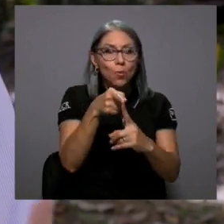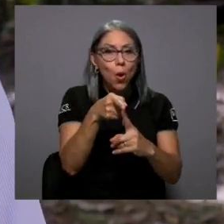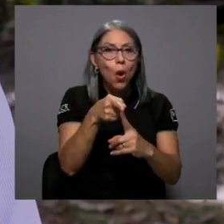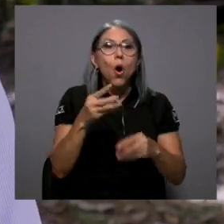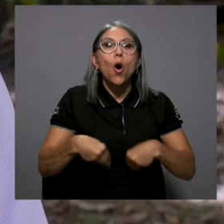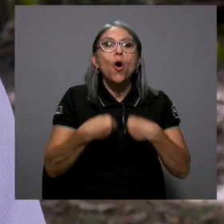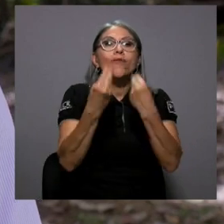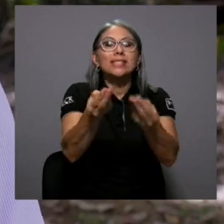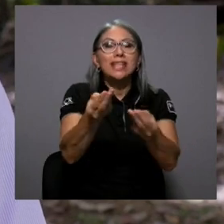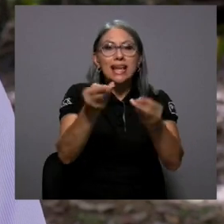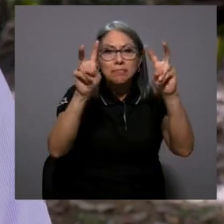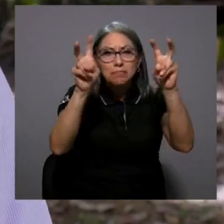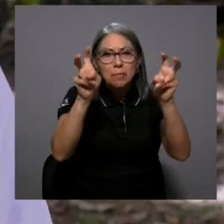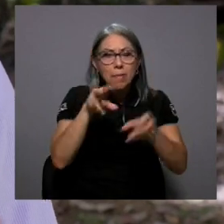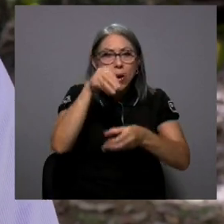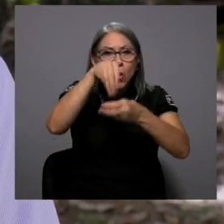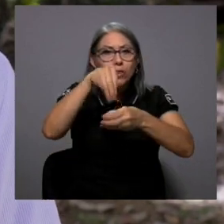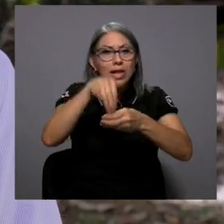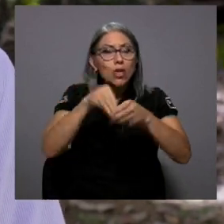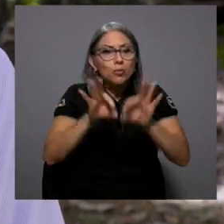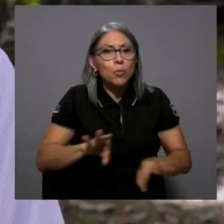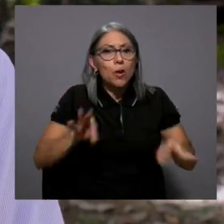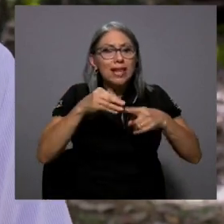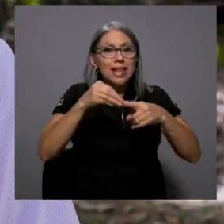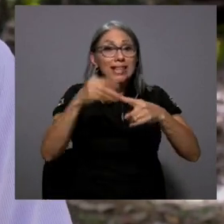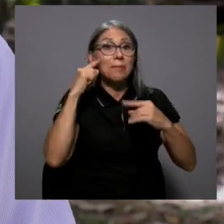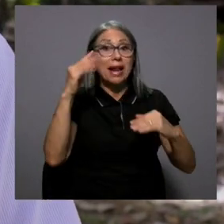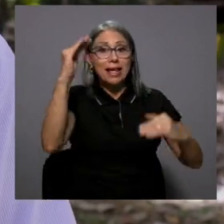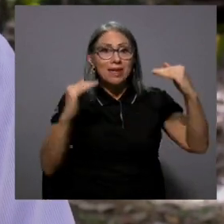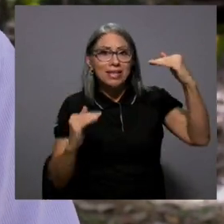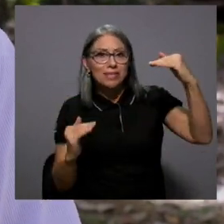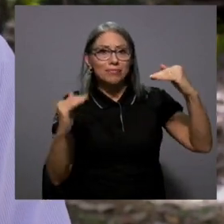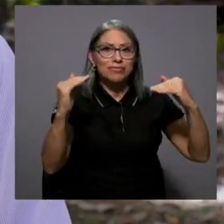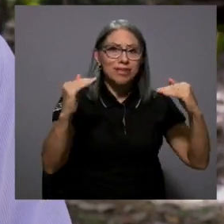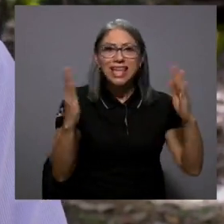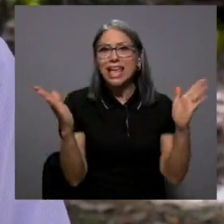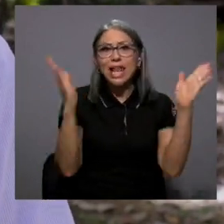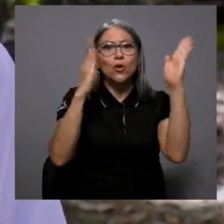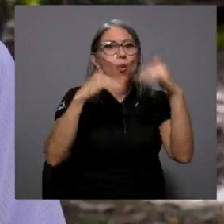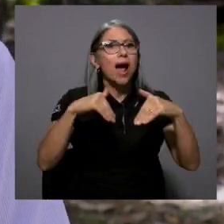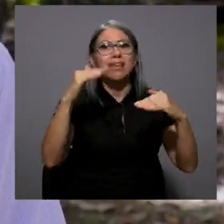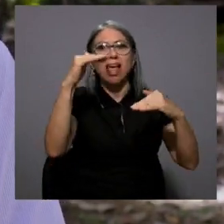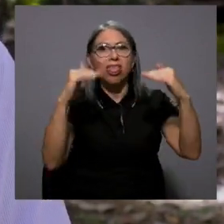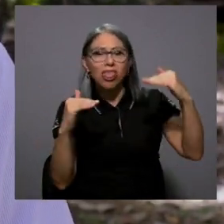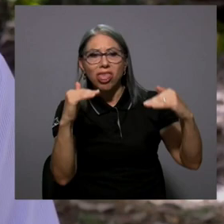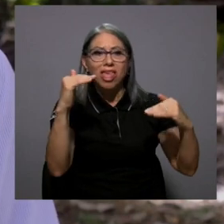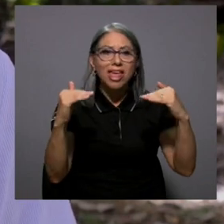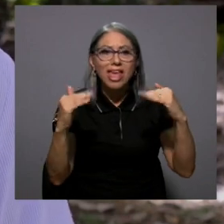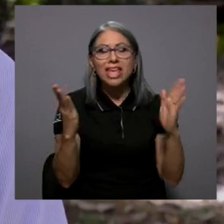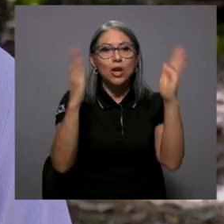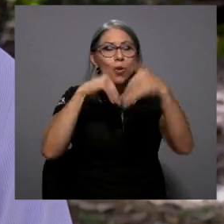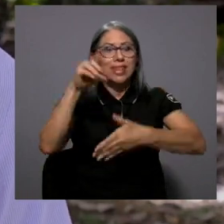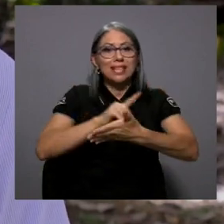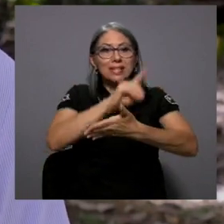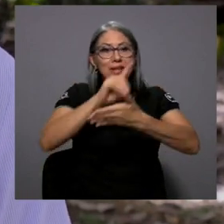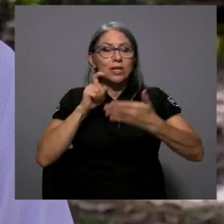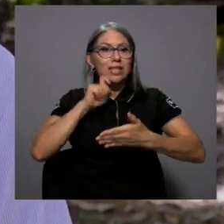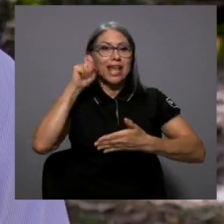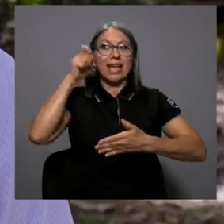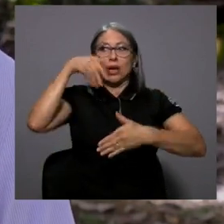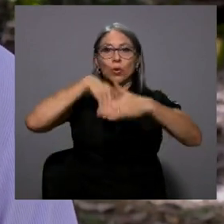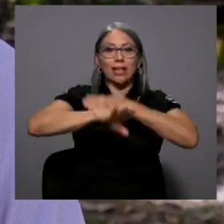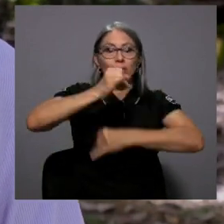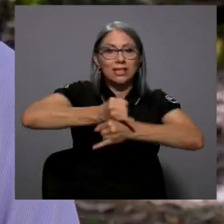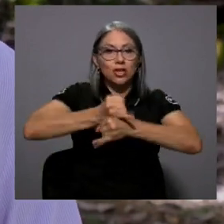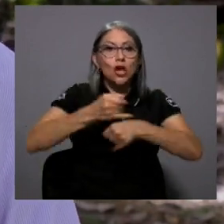ofrecer contenidos pertinentes para reducir las brechas, desigualdades y discriminaciones de género a lo interno de la institución, y